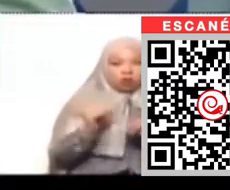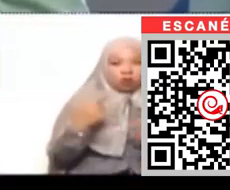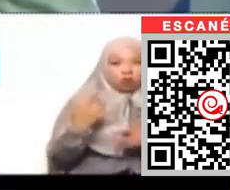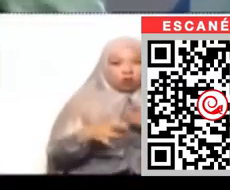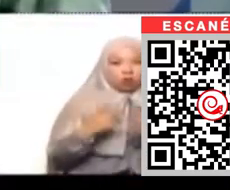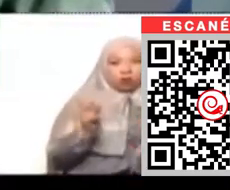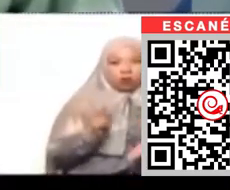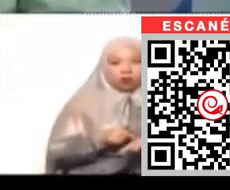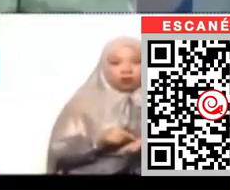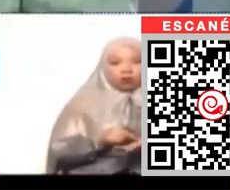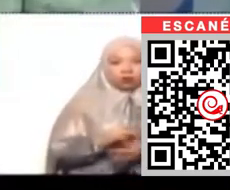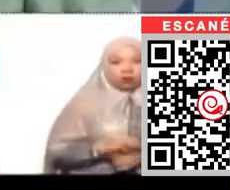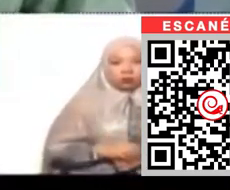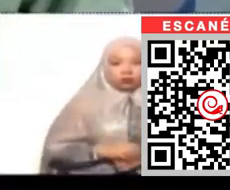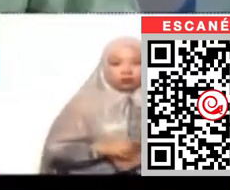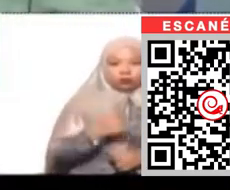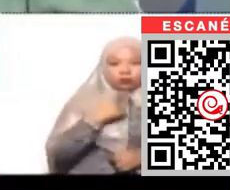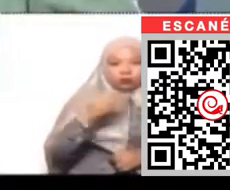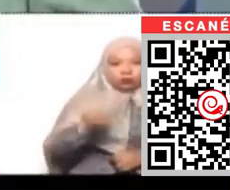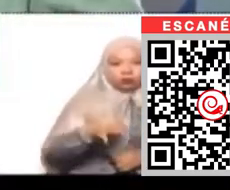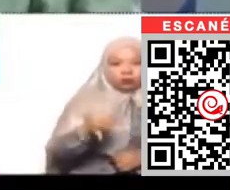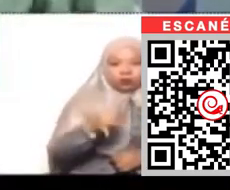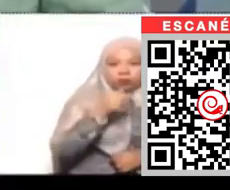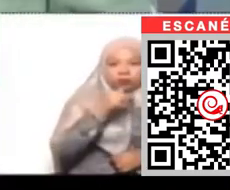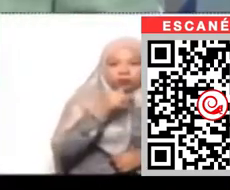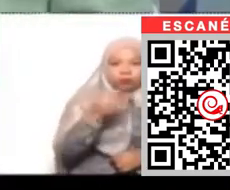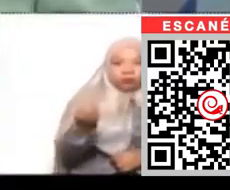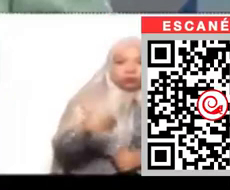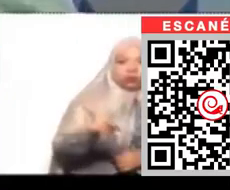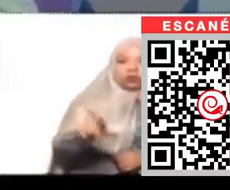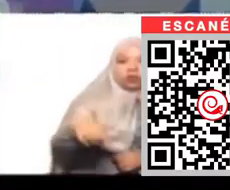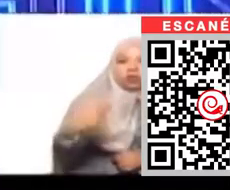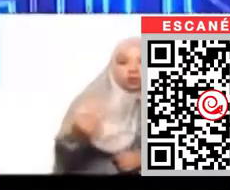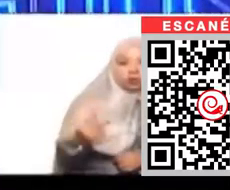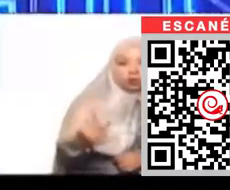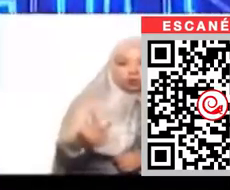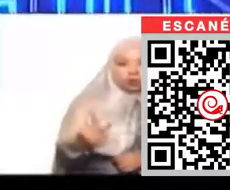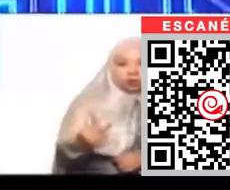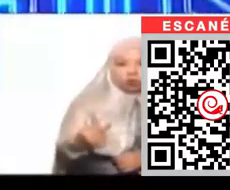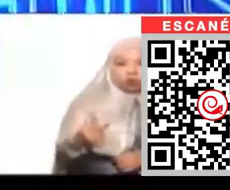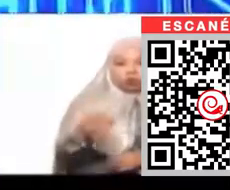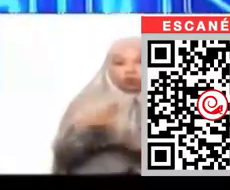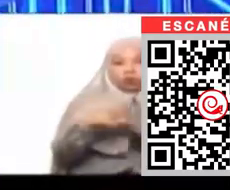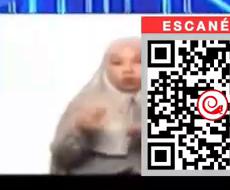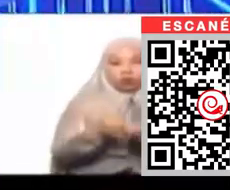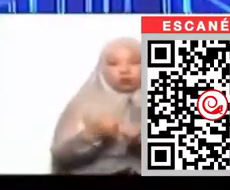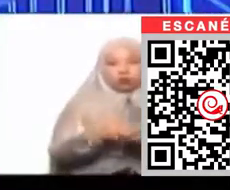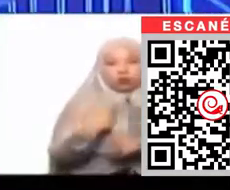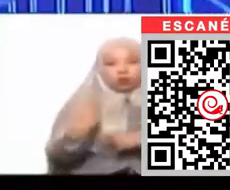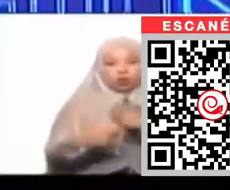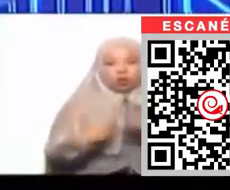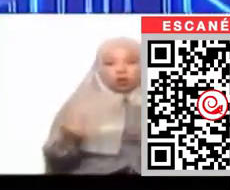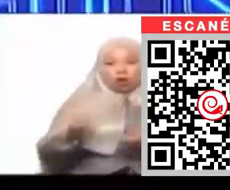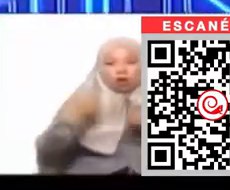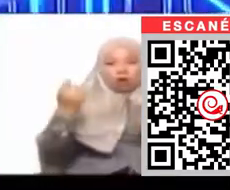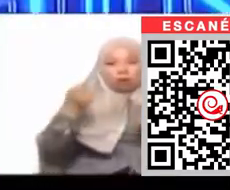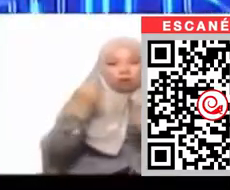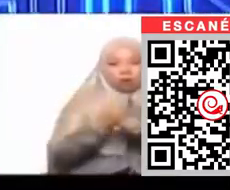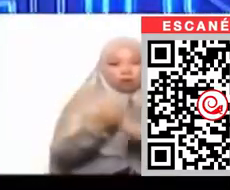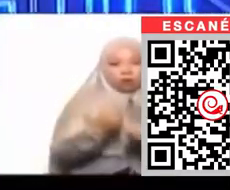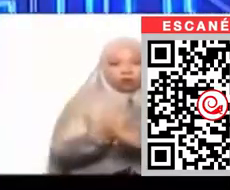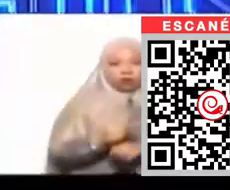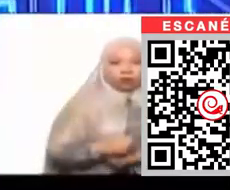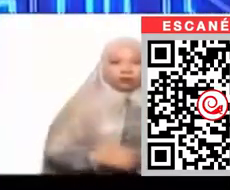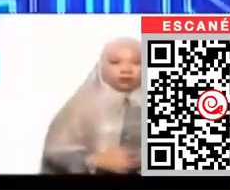imponer? La verdad de Venezuela. Detrás de toda la tramoya, de la campaña intensa que dices tú, Miguel